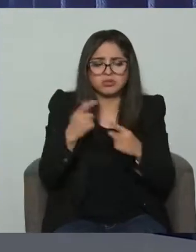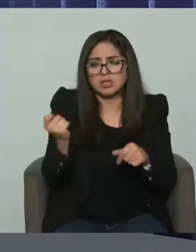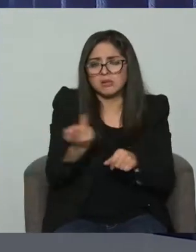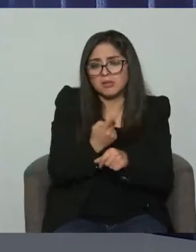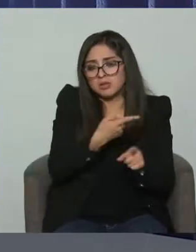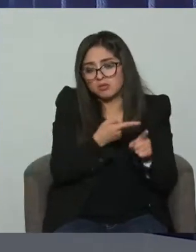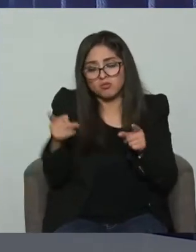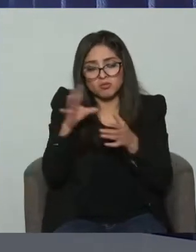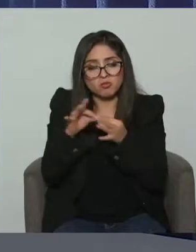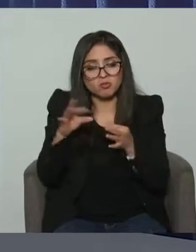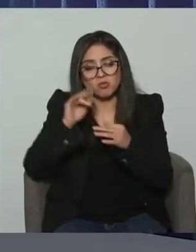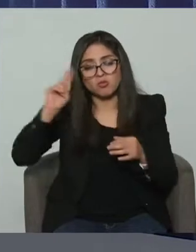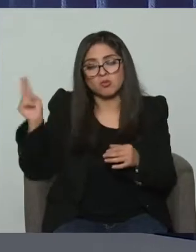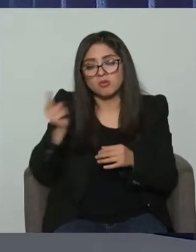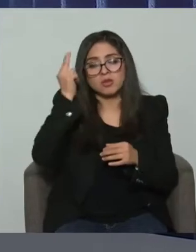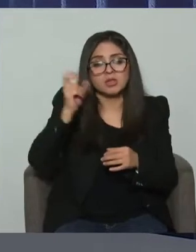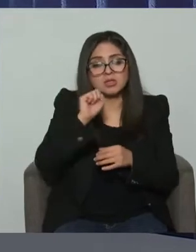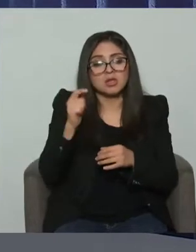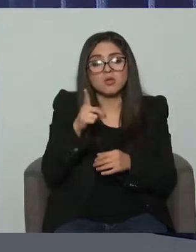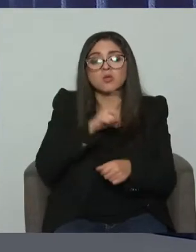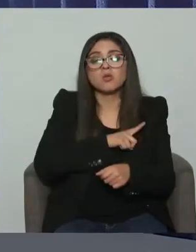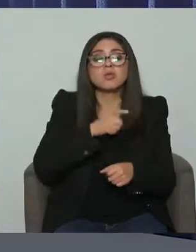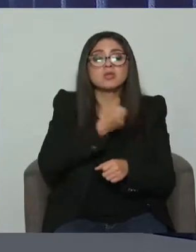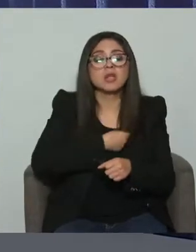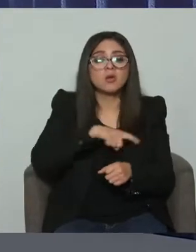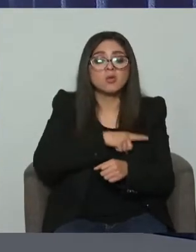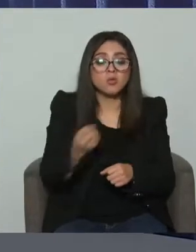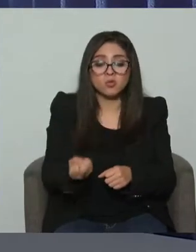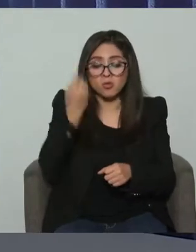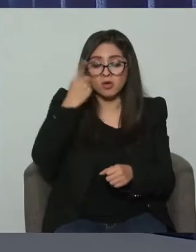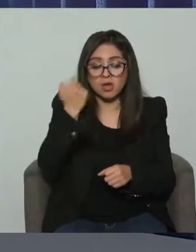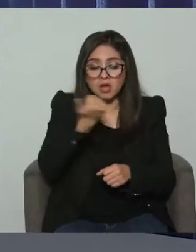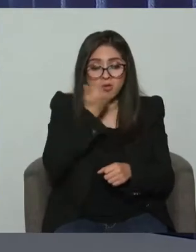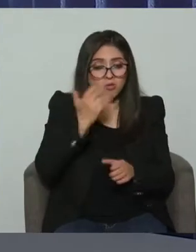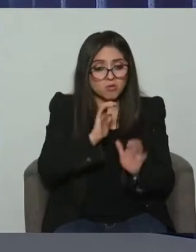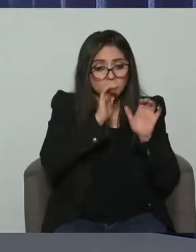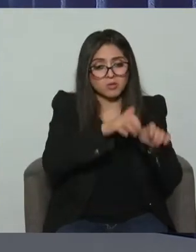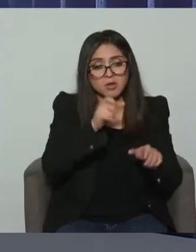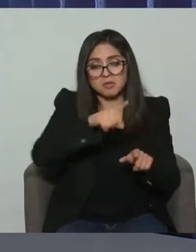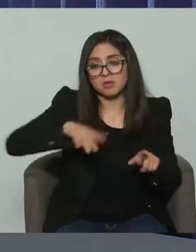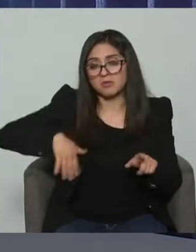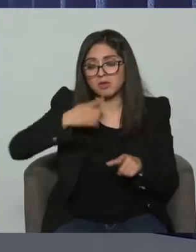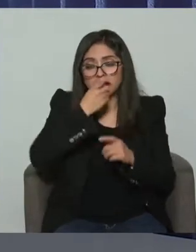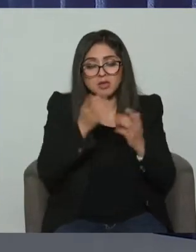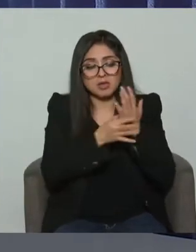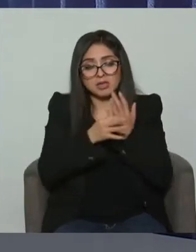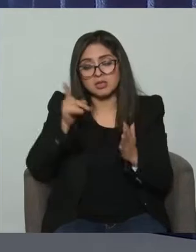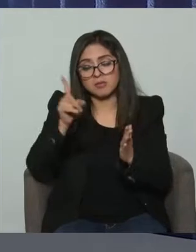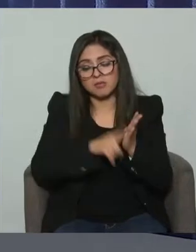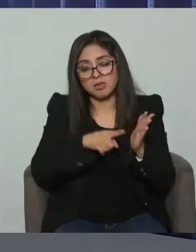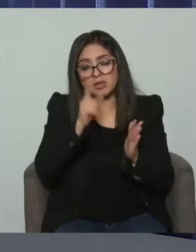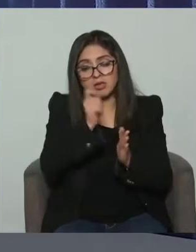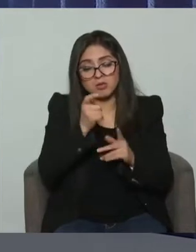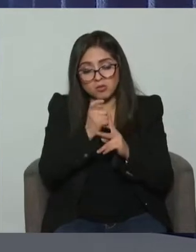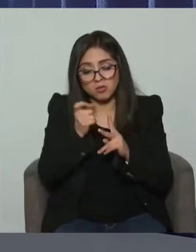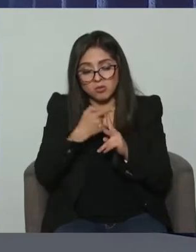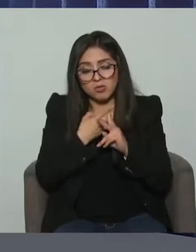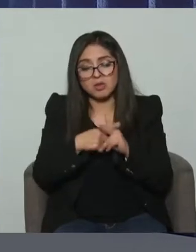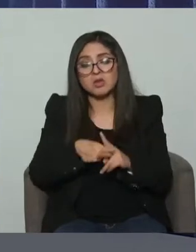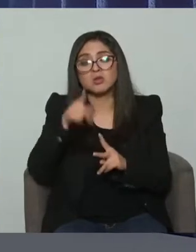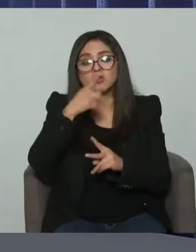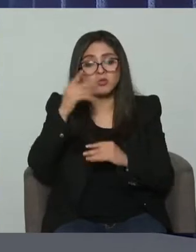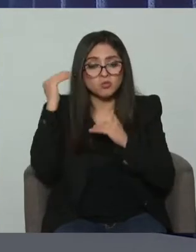la difusión de esta Universidad de la Salud, cuántos estudiantes van a ingresar, ya lo escuchamos de ella misma, son 1000 en un inicio y su meta